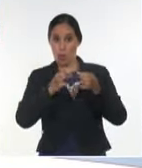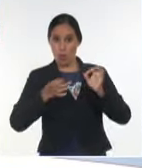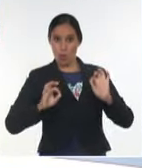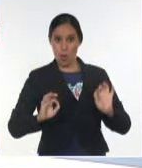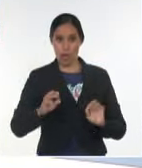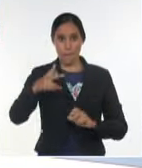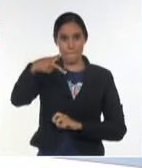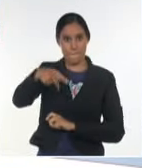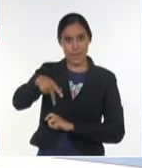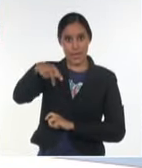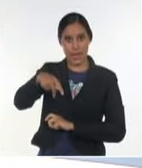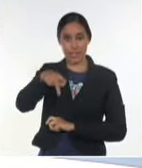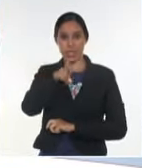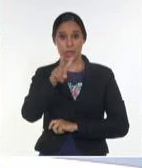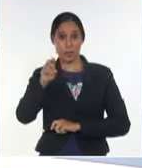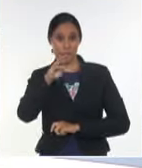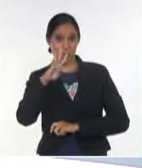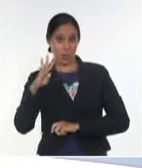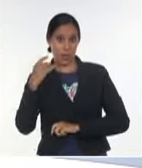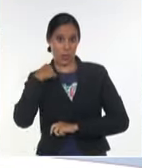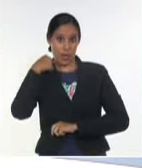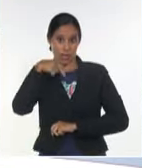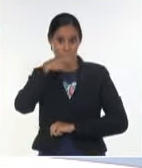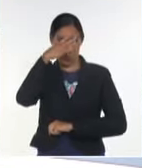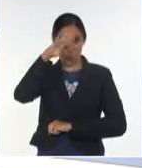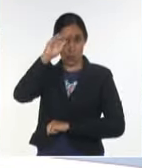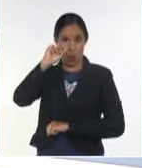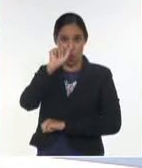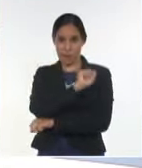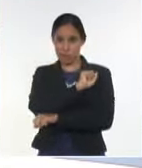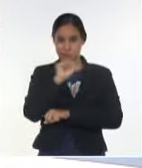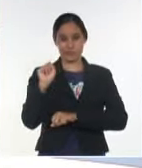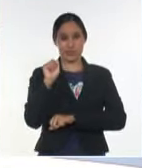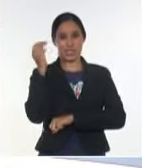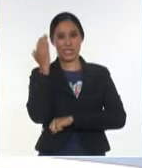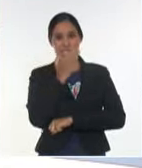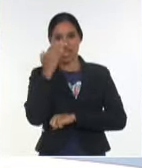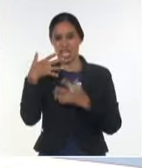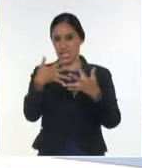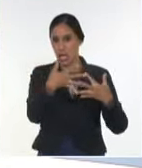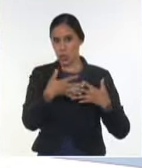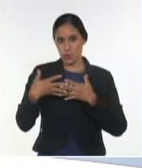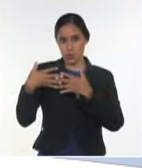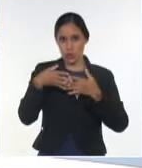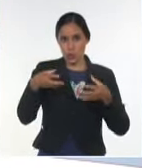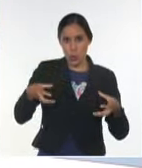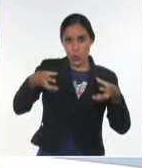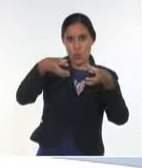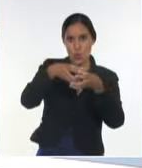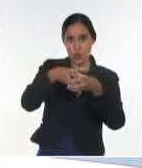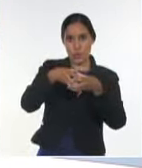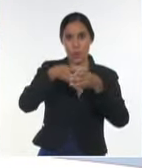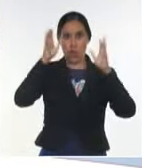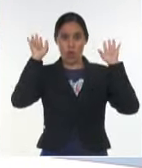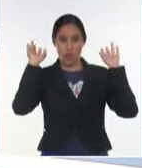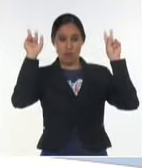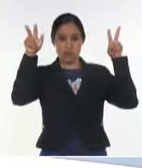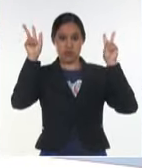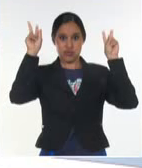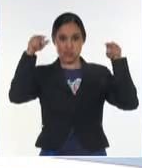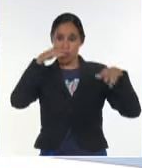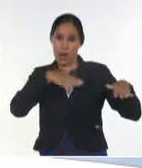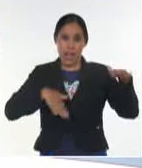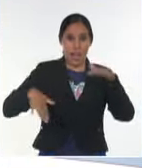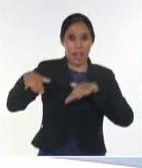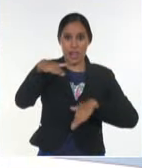París 2024. Cuba derrotó esta mañana en 2 sets a Estados Unidos en el evento olímpico de voleibol de playa masculino.